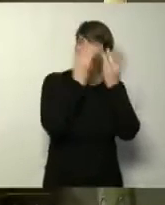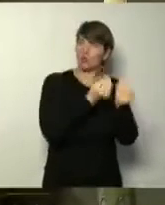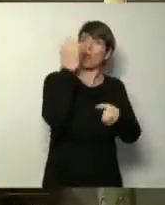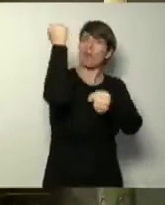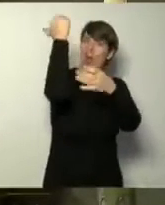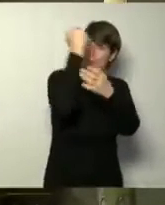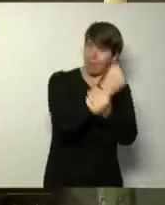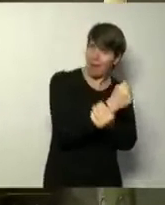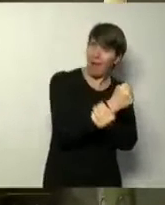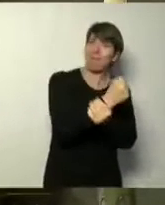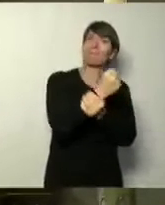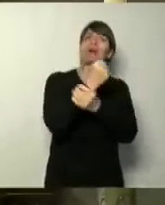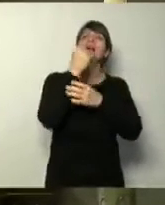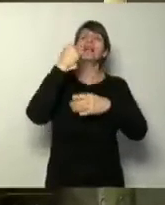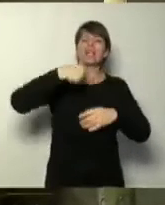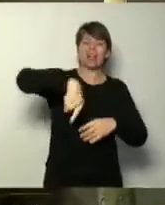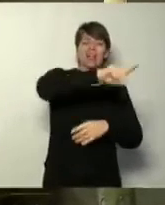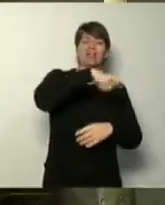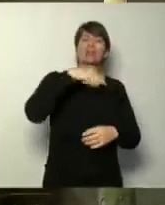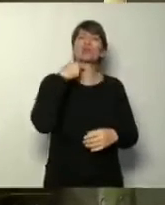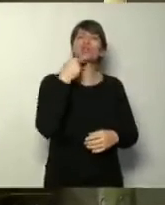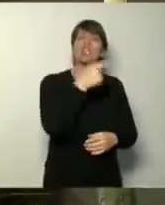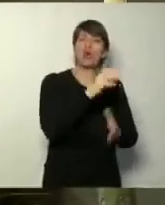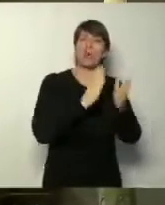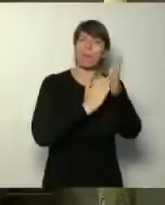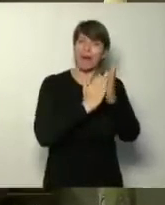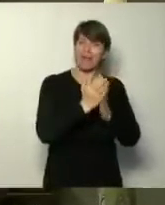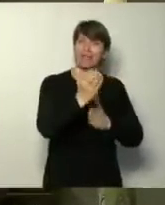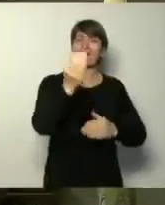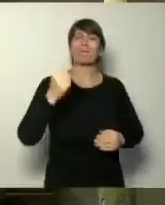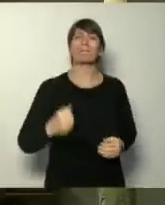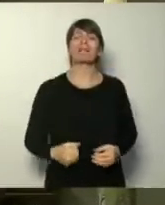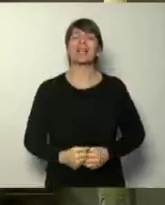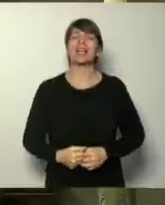de Abraham y de sus hijos para